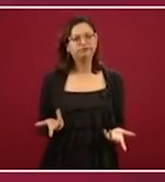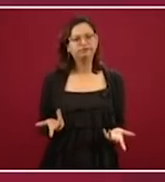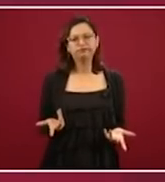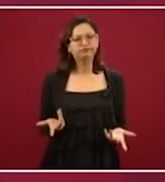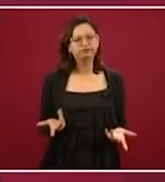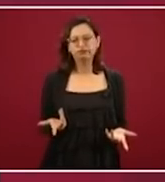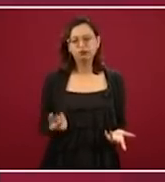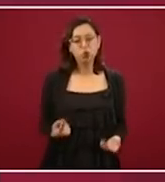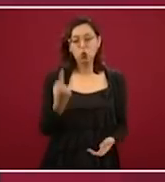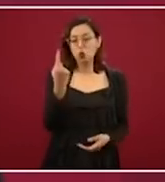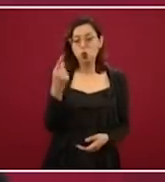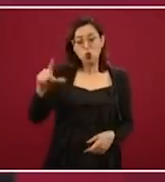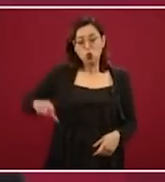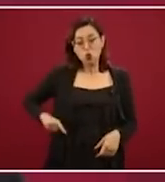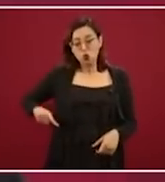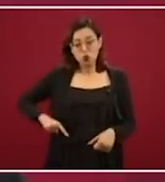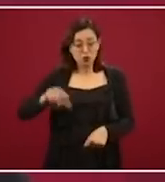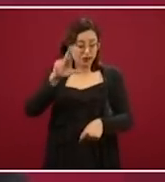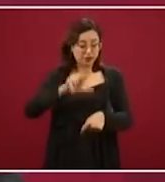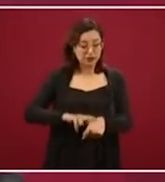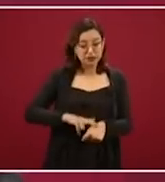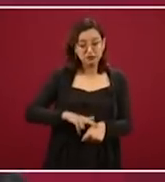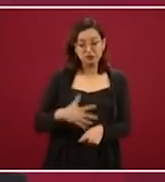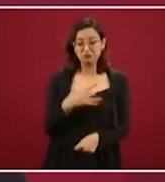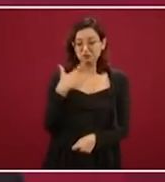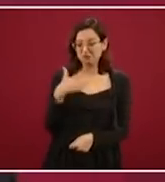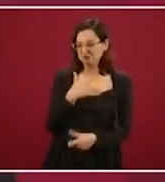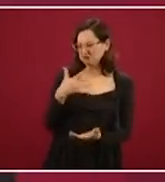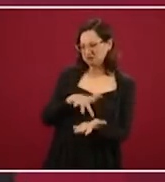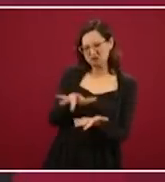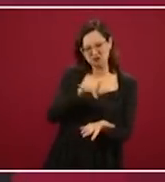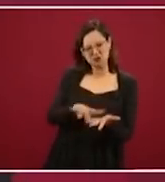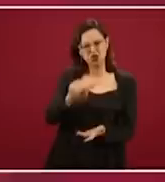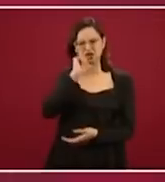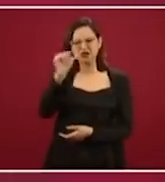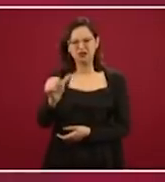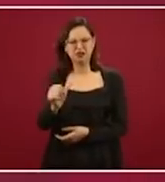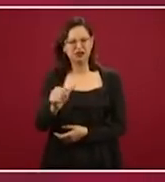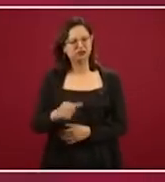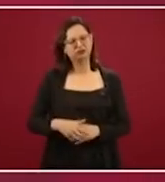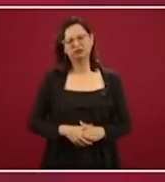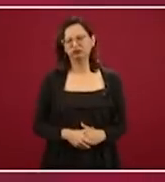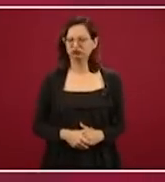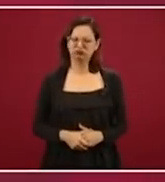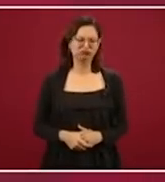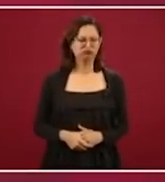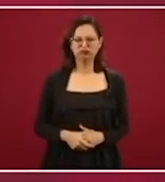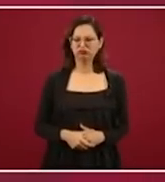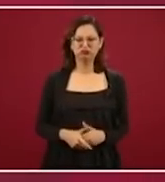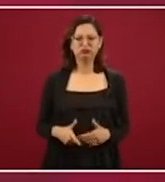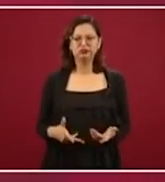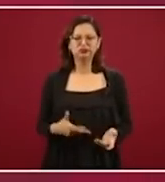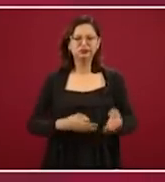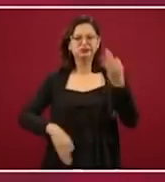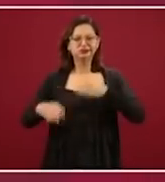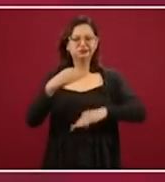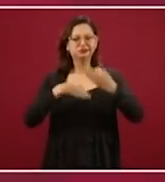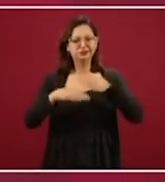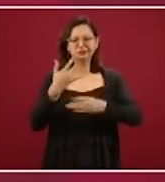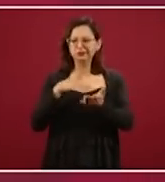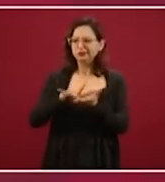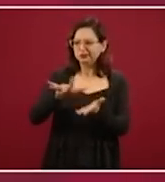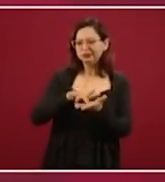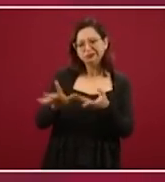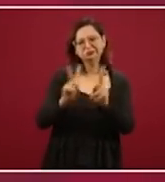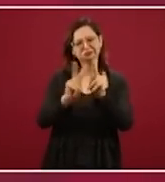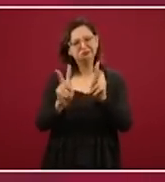un gobernador que no apoye para garantizar la paz. Hay,